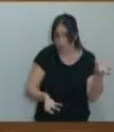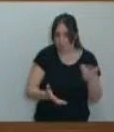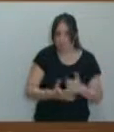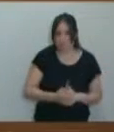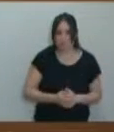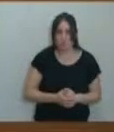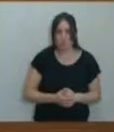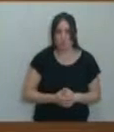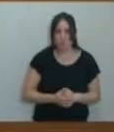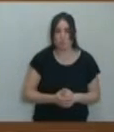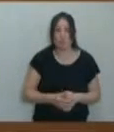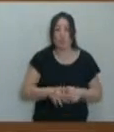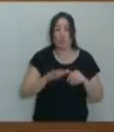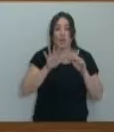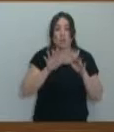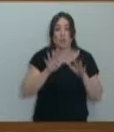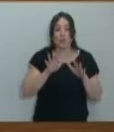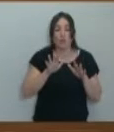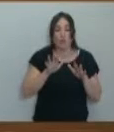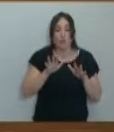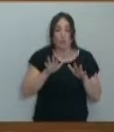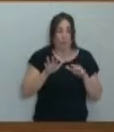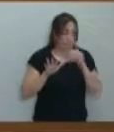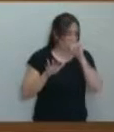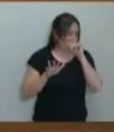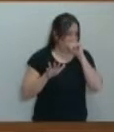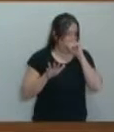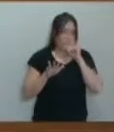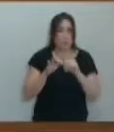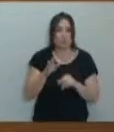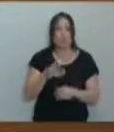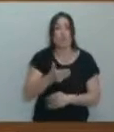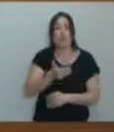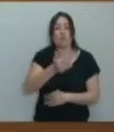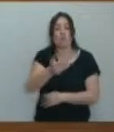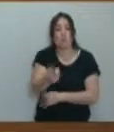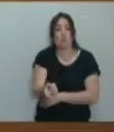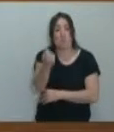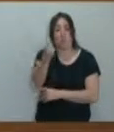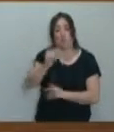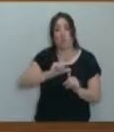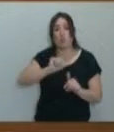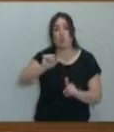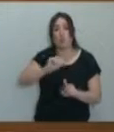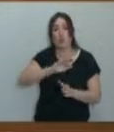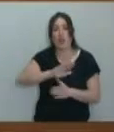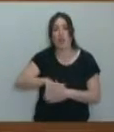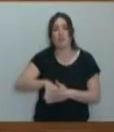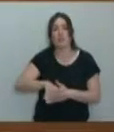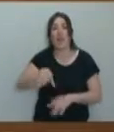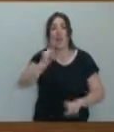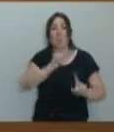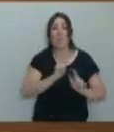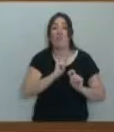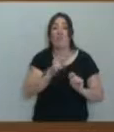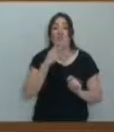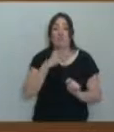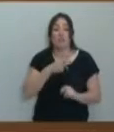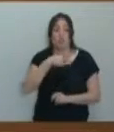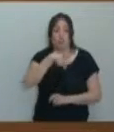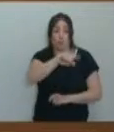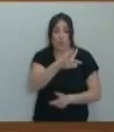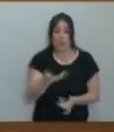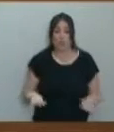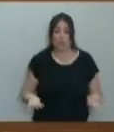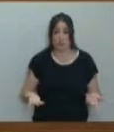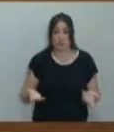Pero los que han comprometido de verdad el futuro del puerto del Musel son ustedes. Son ustedes los que han comprometido el futuro del puerto del